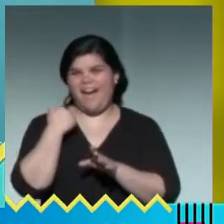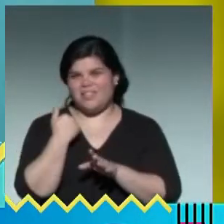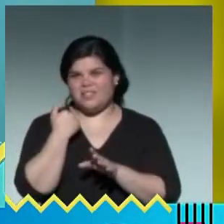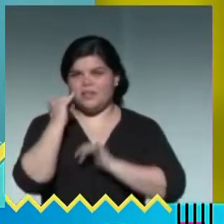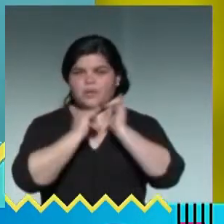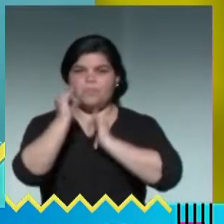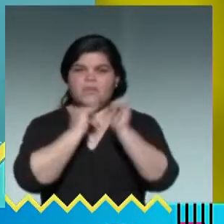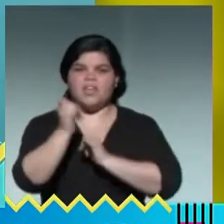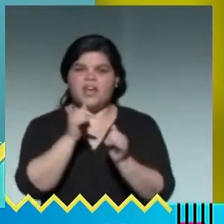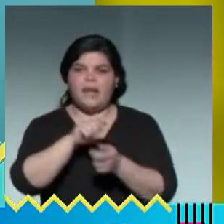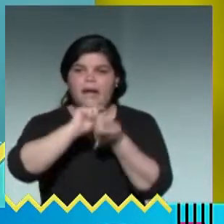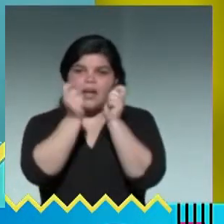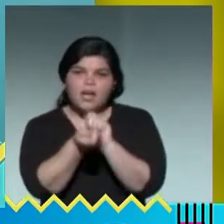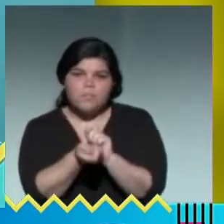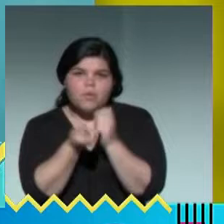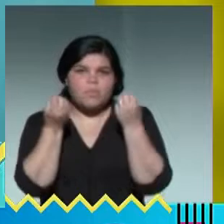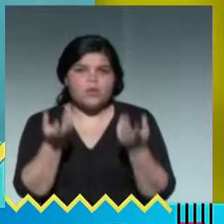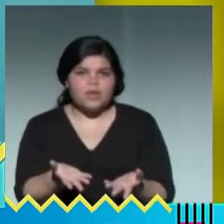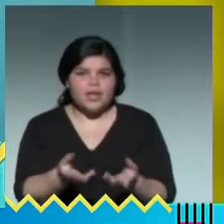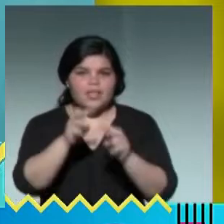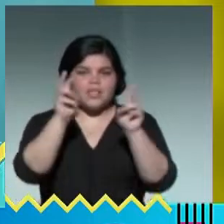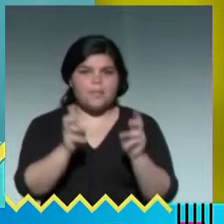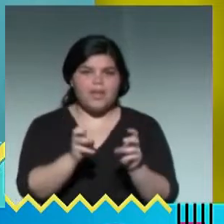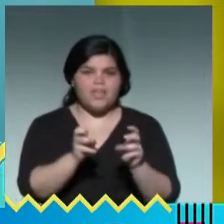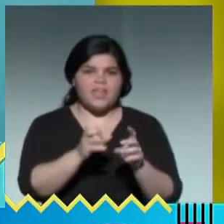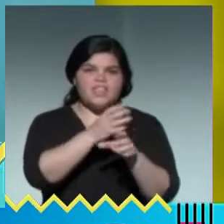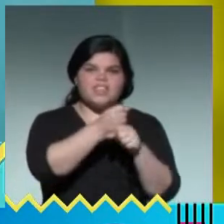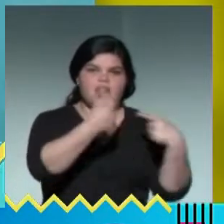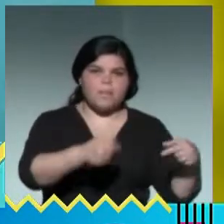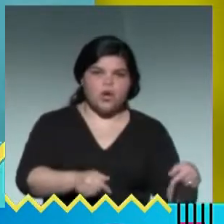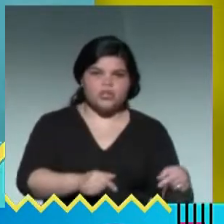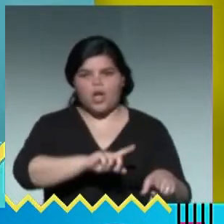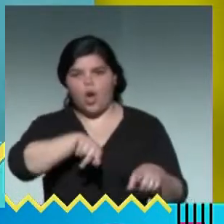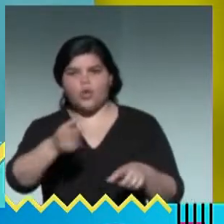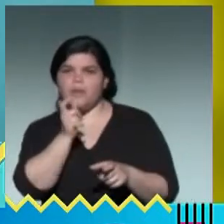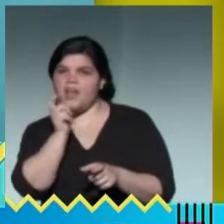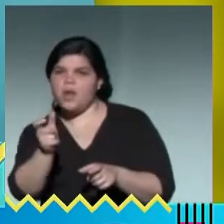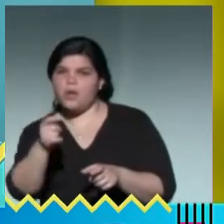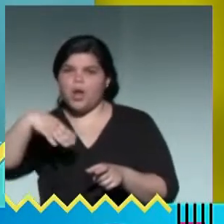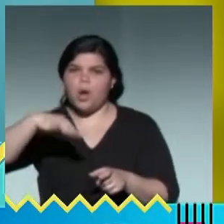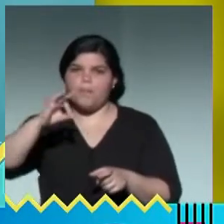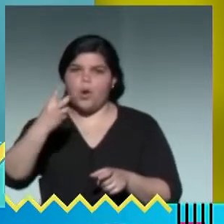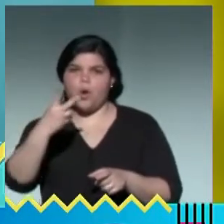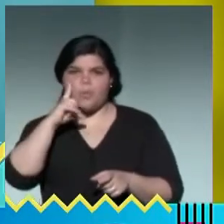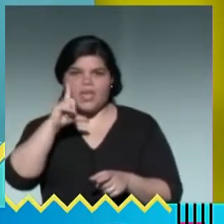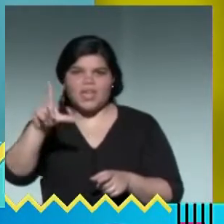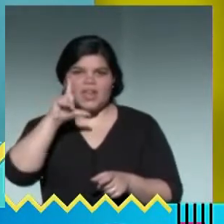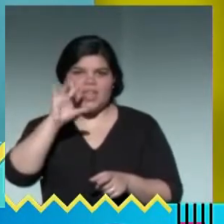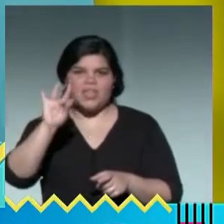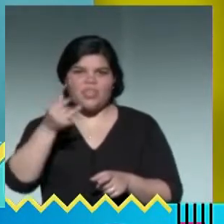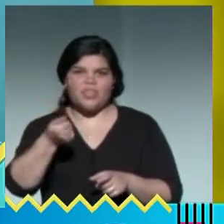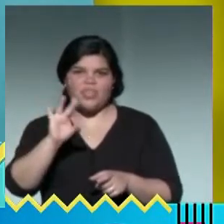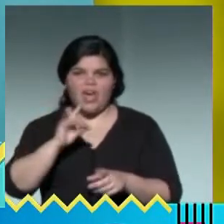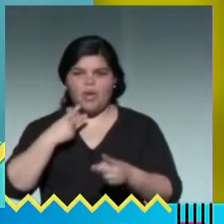qué se debe este cambio del concepto de transporte a movilidad, pero así es como lo conocemos, como transporte público y transporte privado, ¿sí? Eso